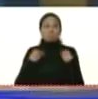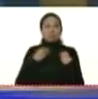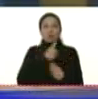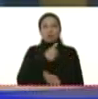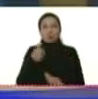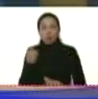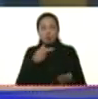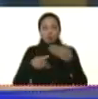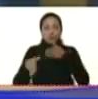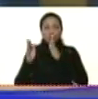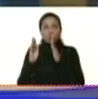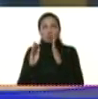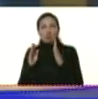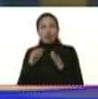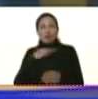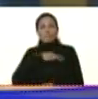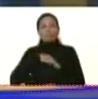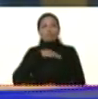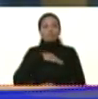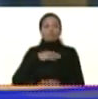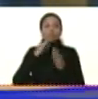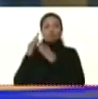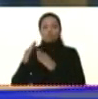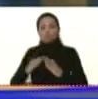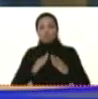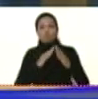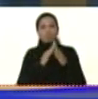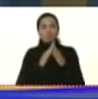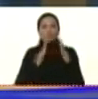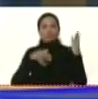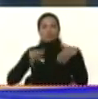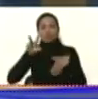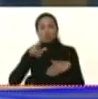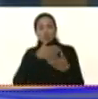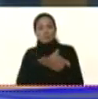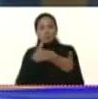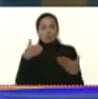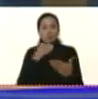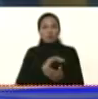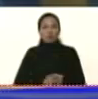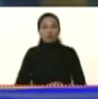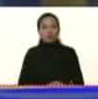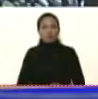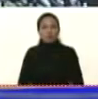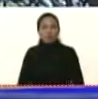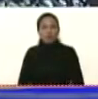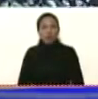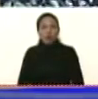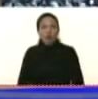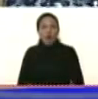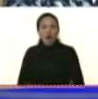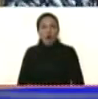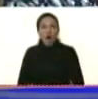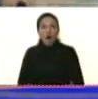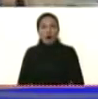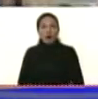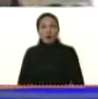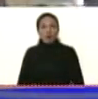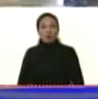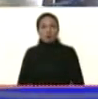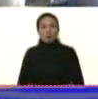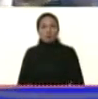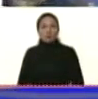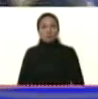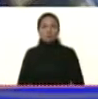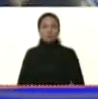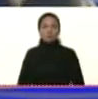viviendas construidas por la Gran Misión Vivienda Venezuela. 12 millones, de los cuales más de 6